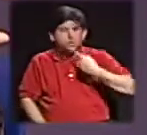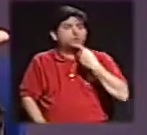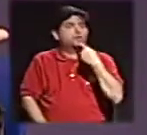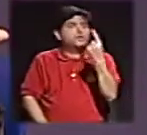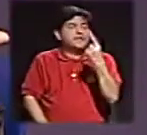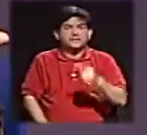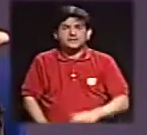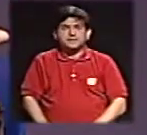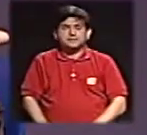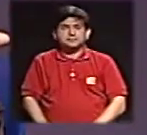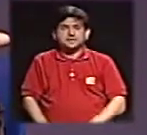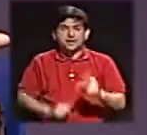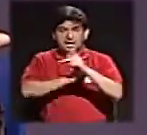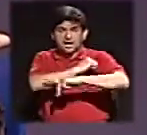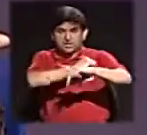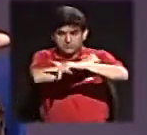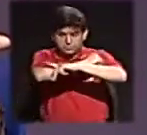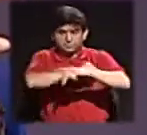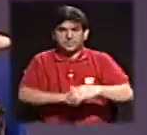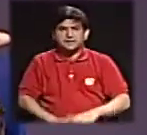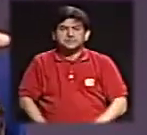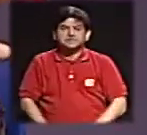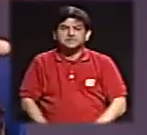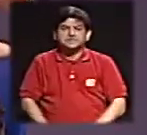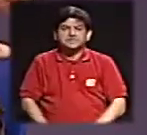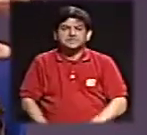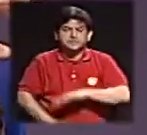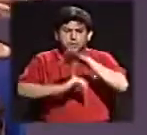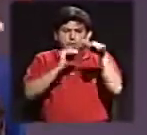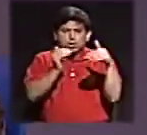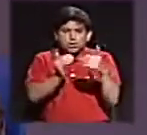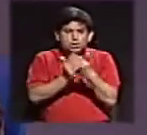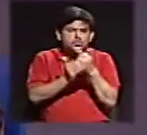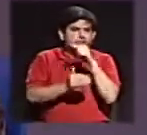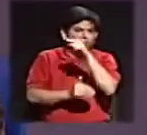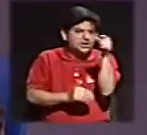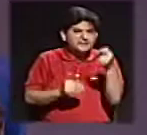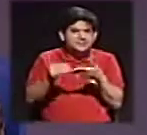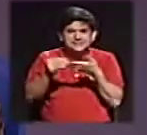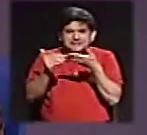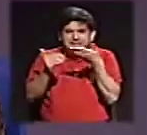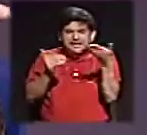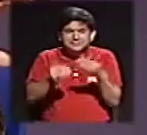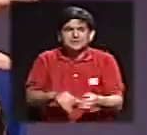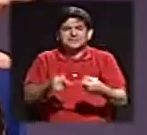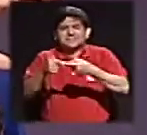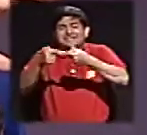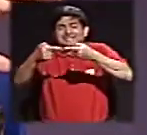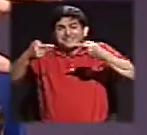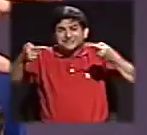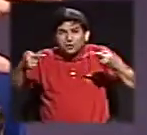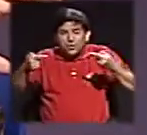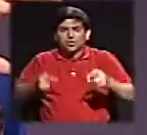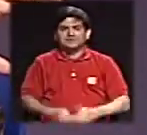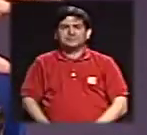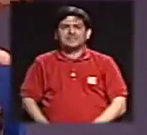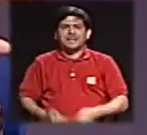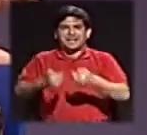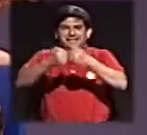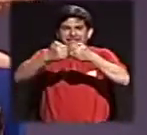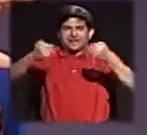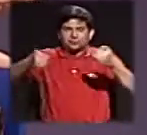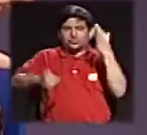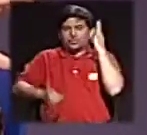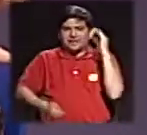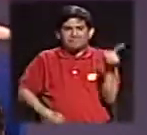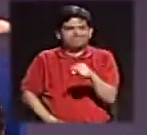dice a los estados, miren, tienen que eliminar, ¿verdad?, todas estas elementos que van en contra de la autonomía de